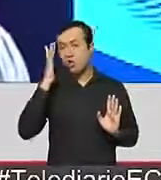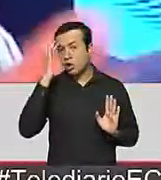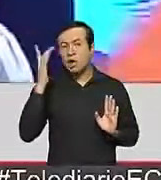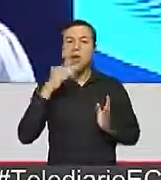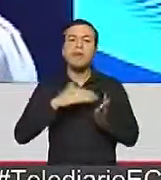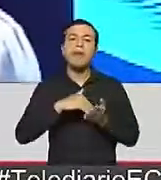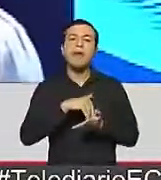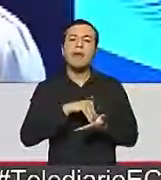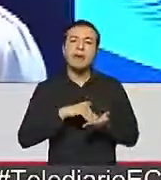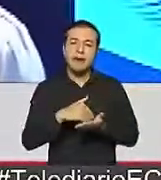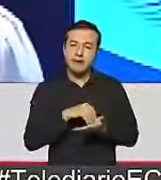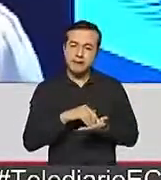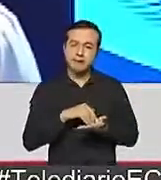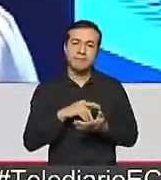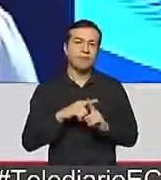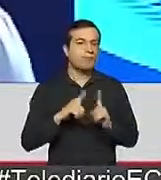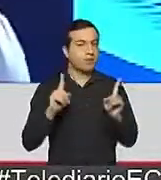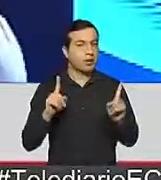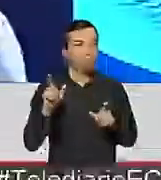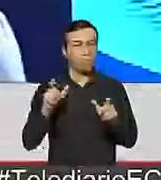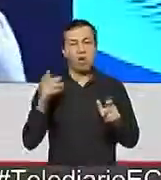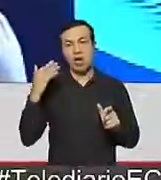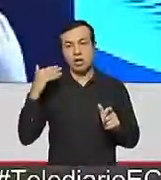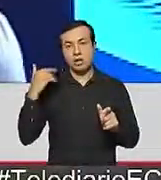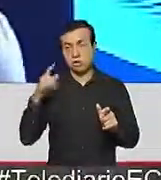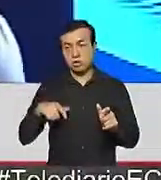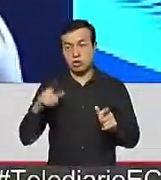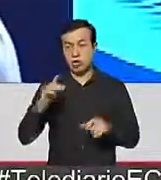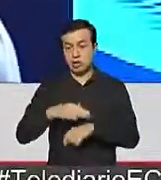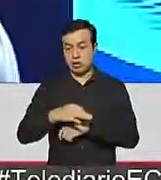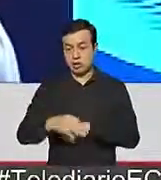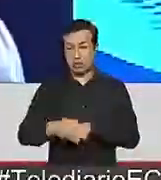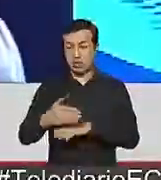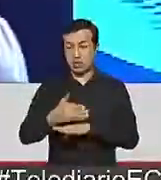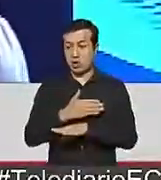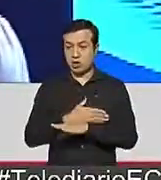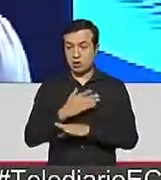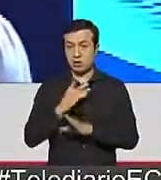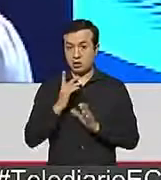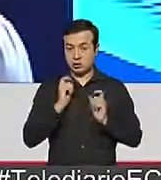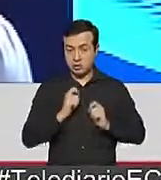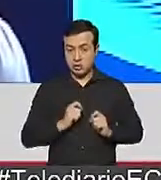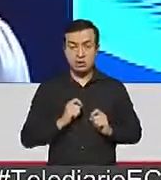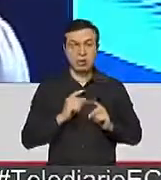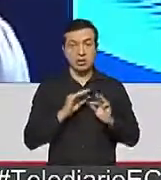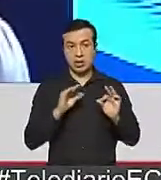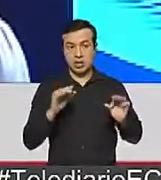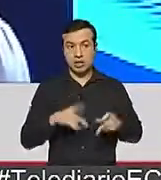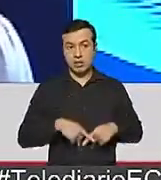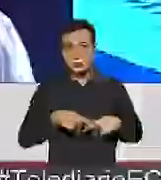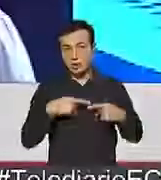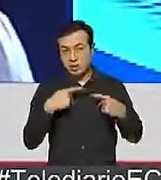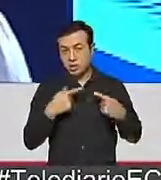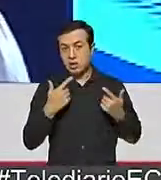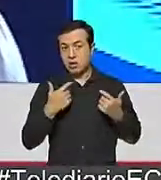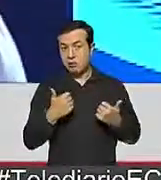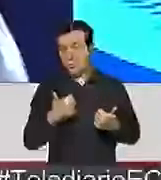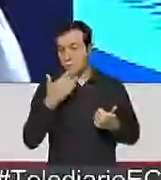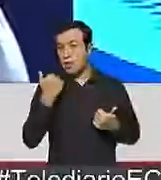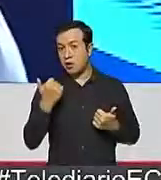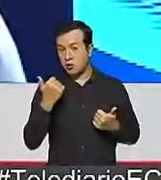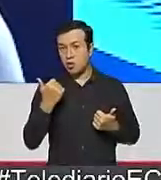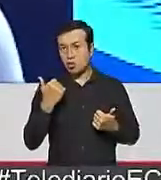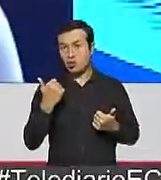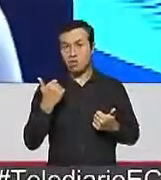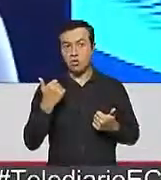sí se indican, pero para los otros no, ¿eh? Pero es que tienen ya una calidad un poco menor de la salud, eso no